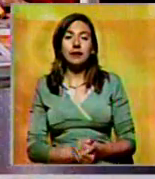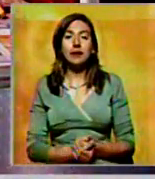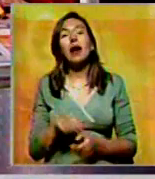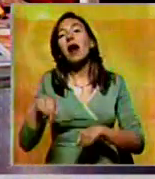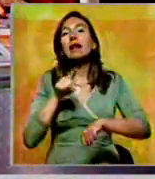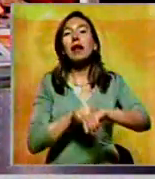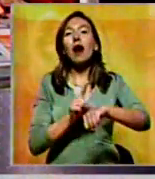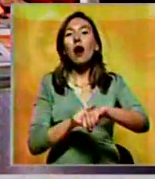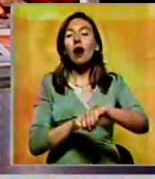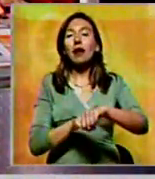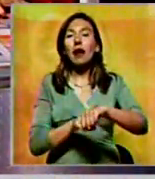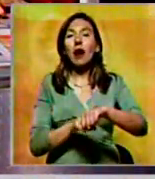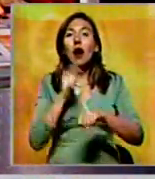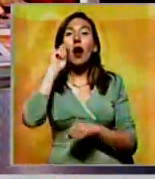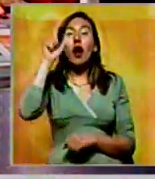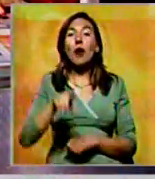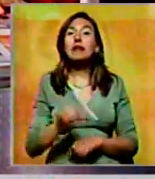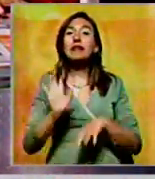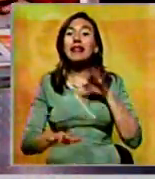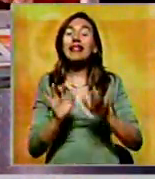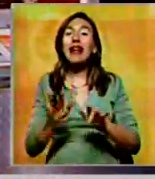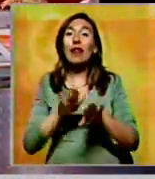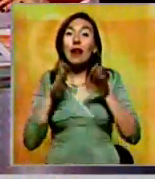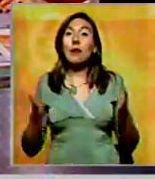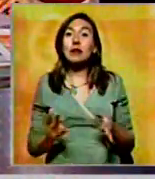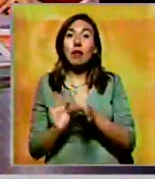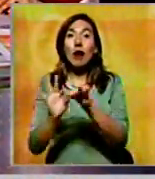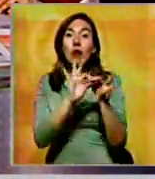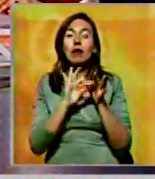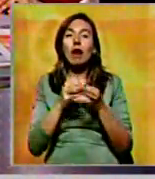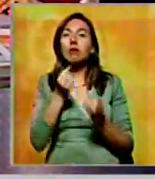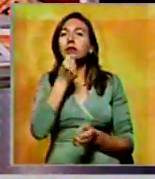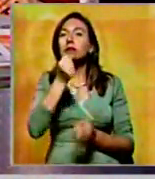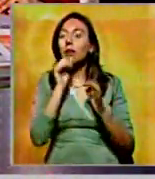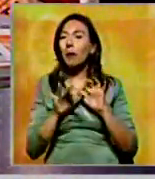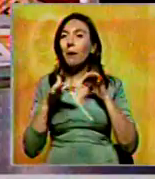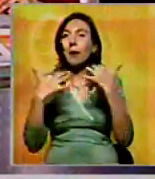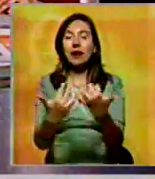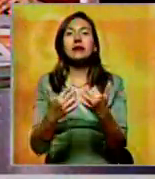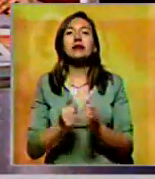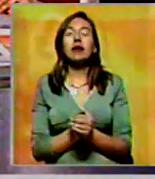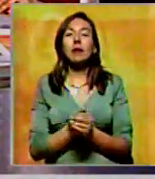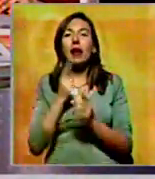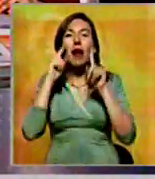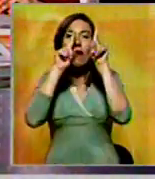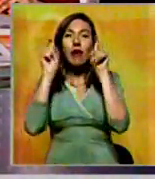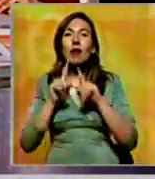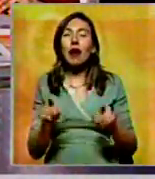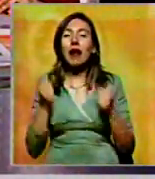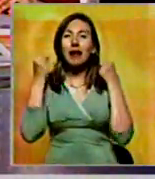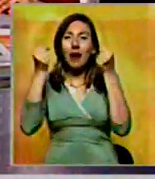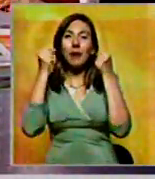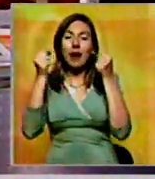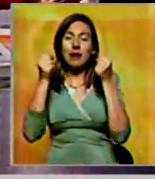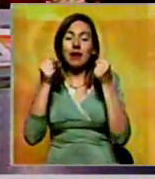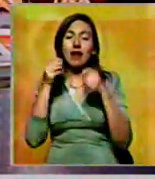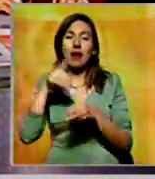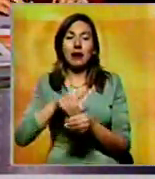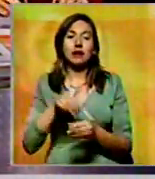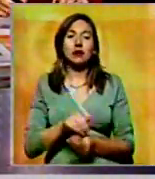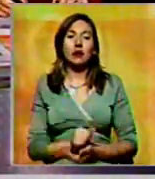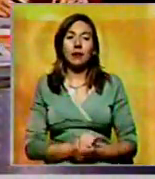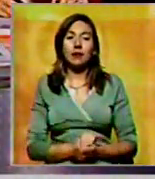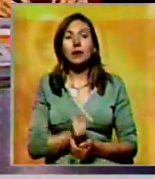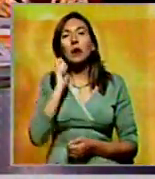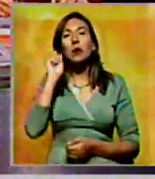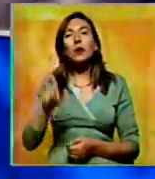A esta hora, Ramón Guillermo Avelledo, secretario ejecutivo de la Mesa de la Unidad, ofrece rueda de prensa para evaluar la campaña electoral de las elecciones municipales. Y Claudia Andrade